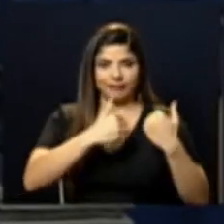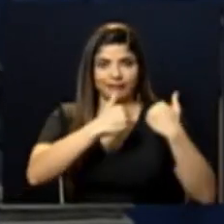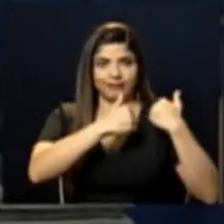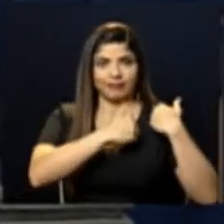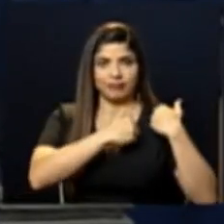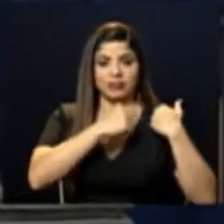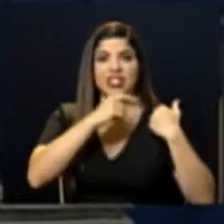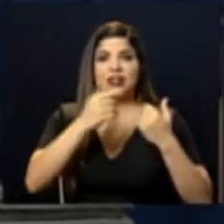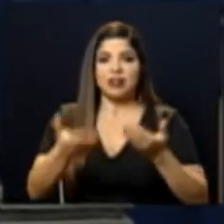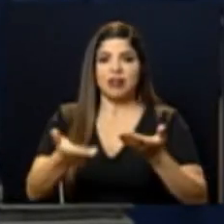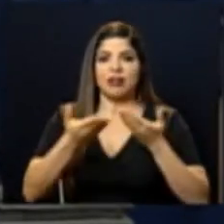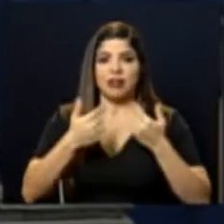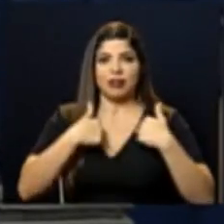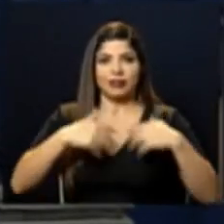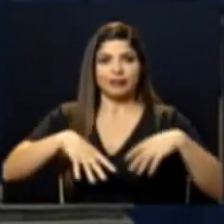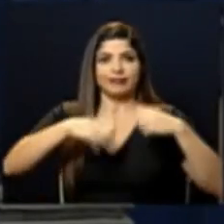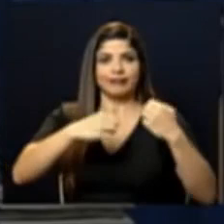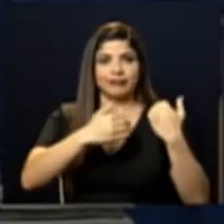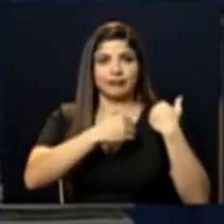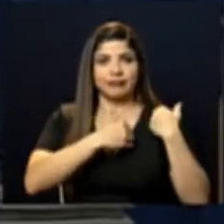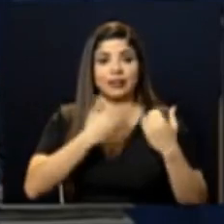por las y los costarricenses.